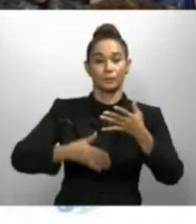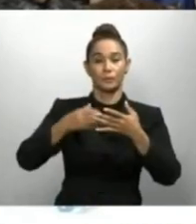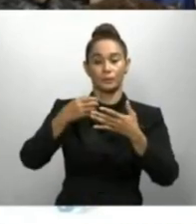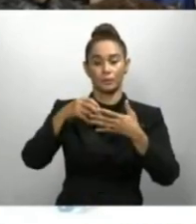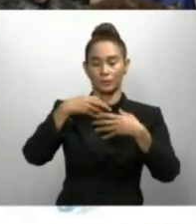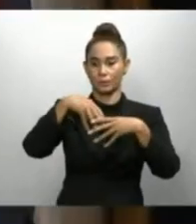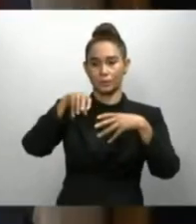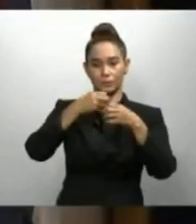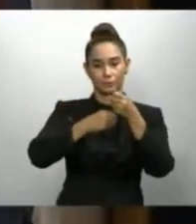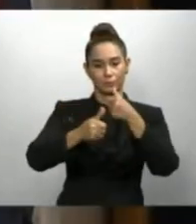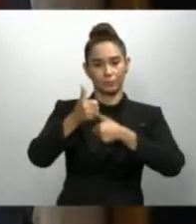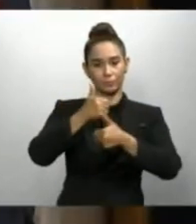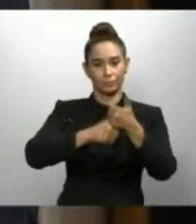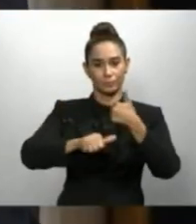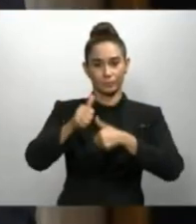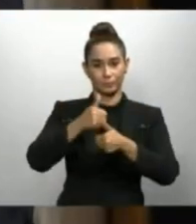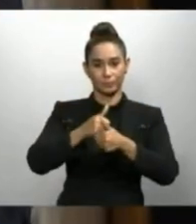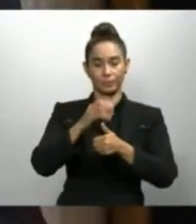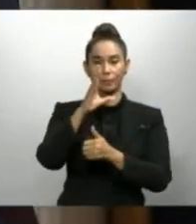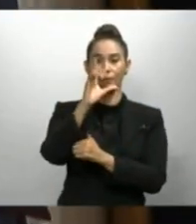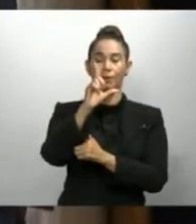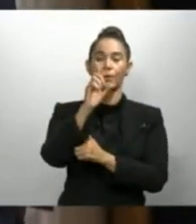químicos: cloruro